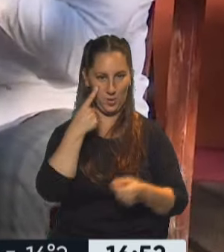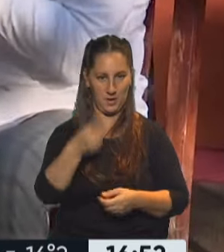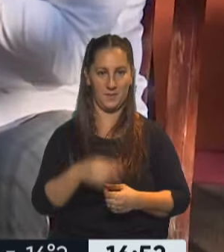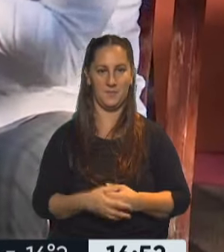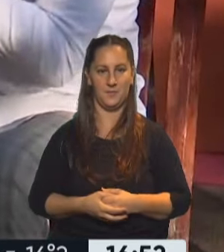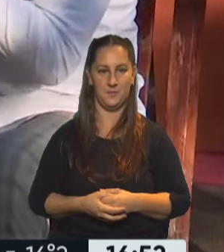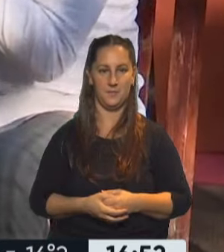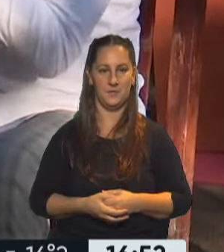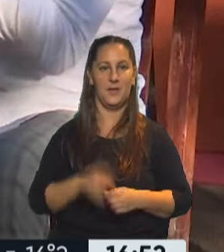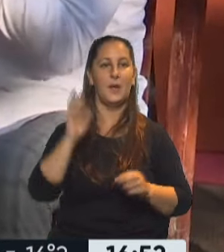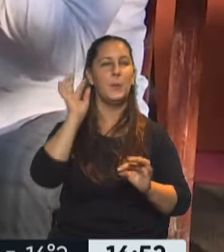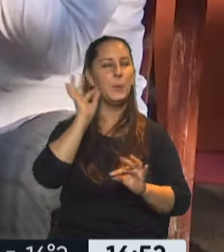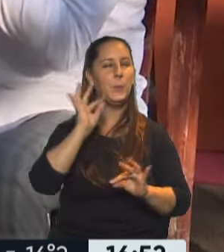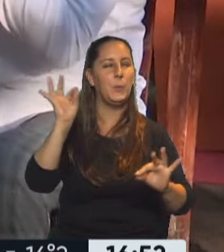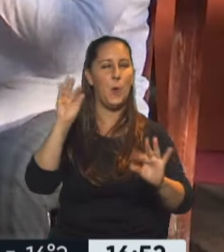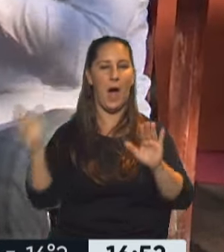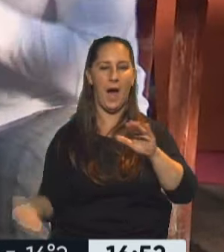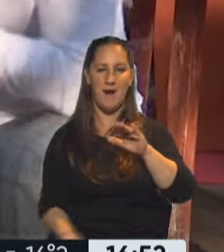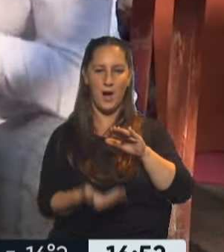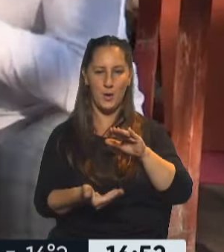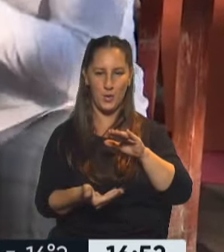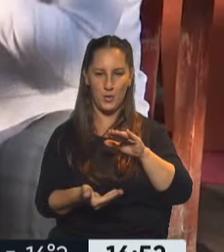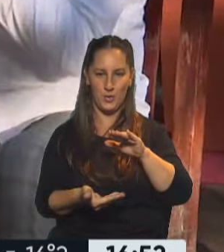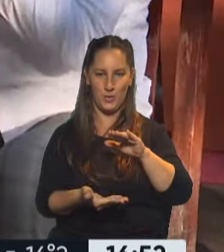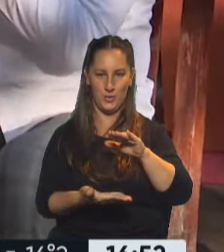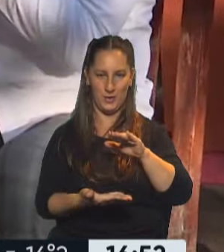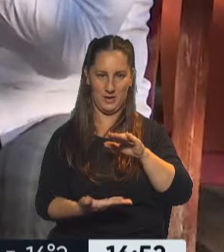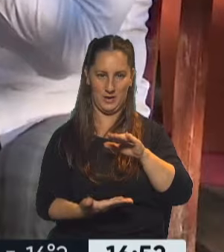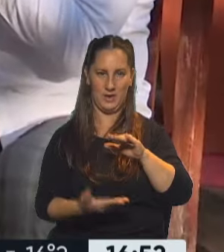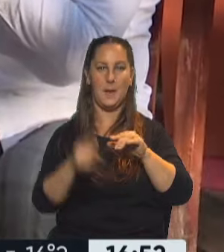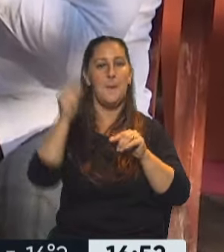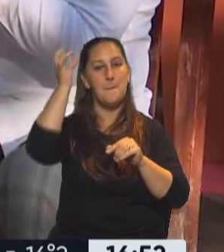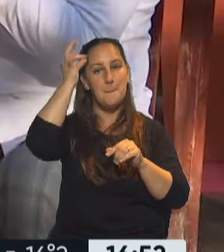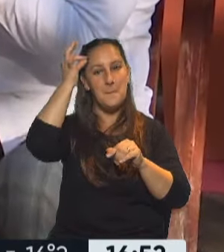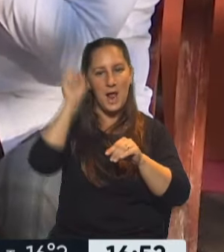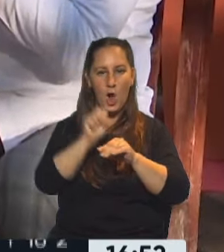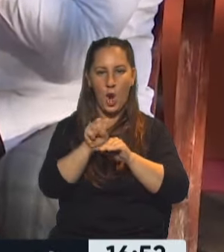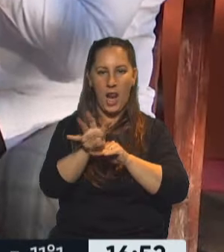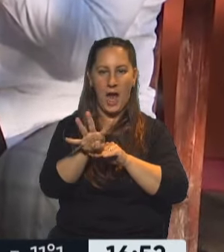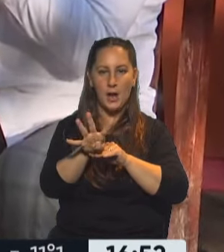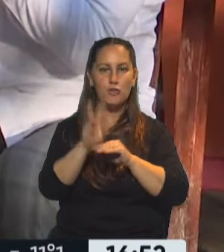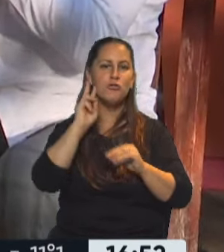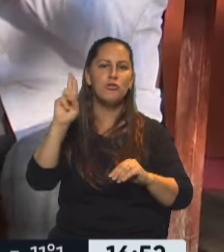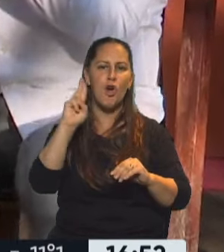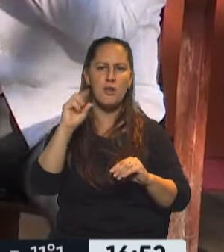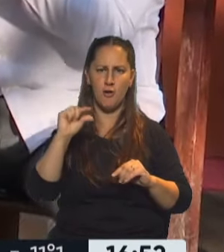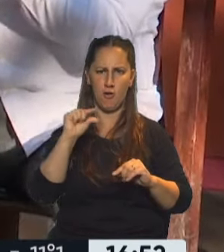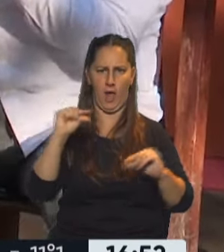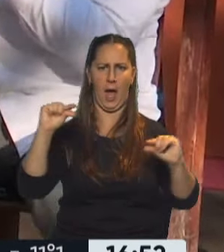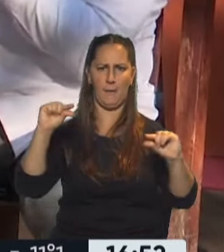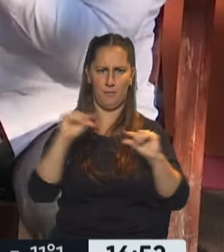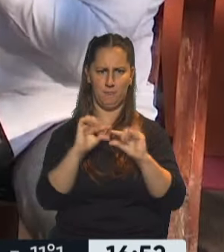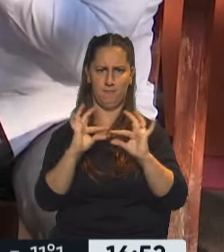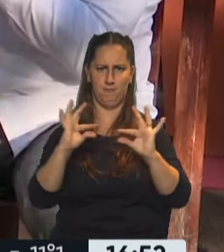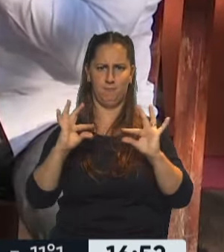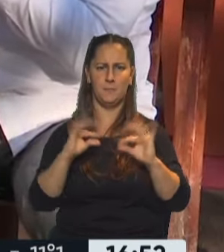es el sonido agudo, este va abajo. Ese va abajo. Este tiene el pelo más largo para los sonidos graves o bajos. Y